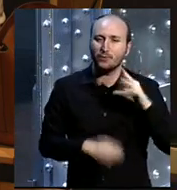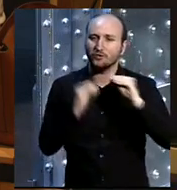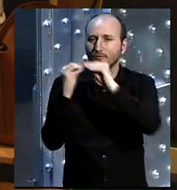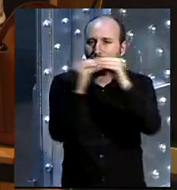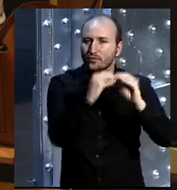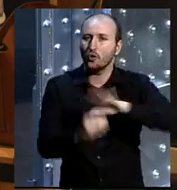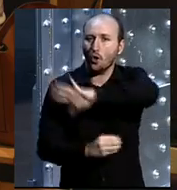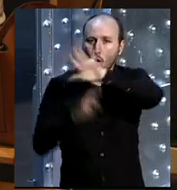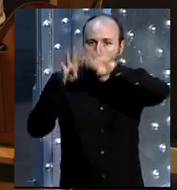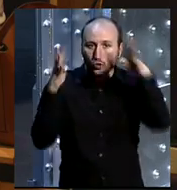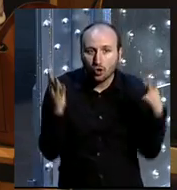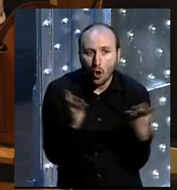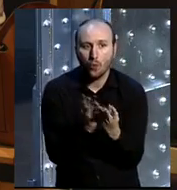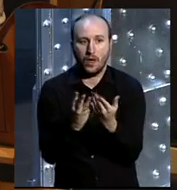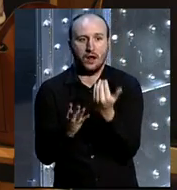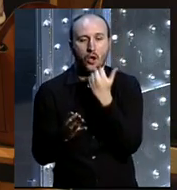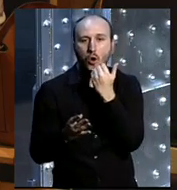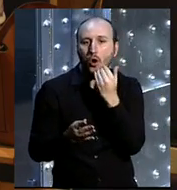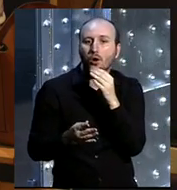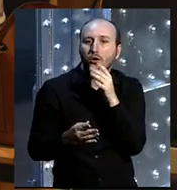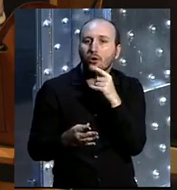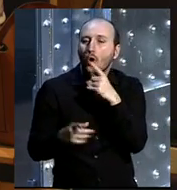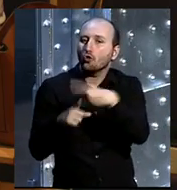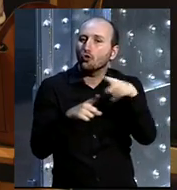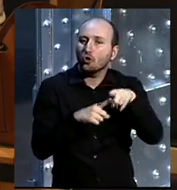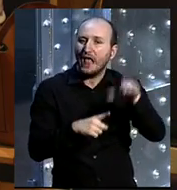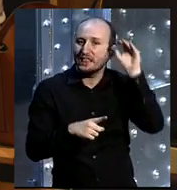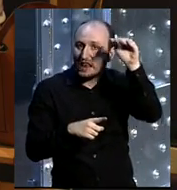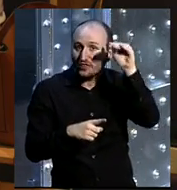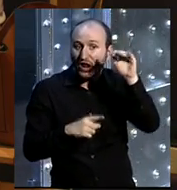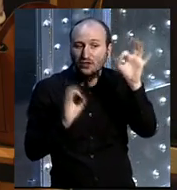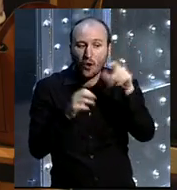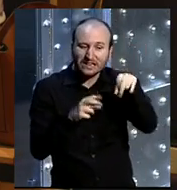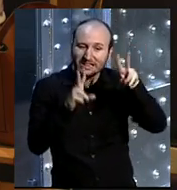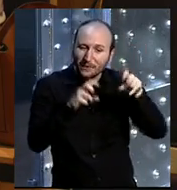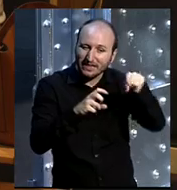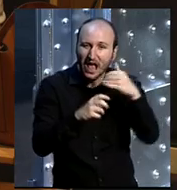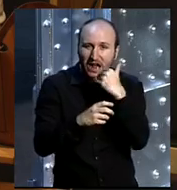solo sea en contactos con instituciones internacionales, o es algo que todavía está un poquito